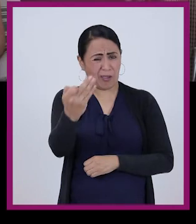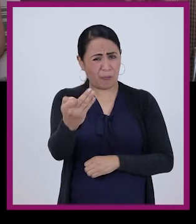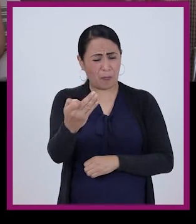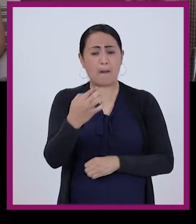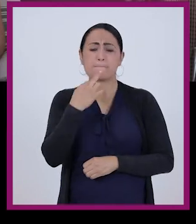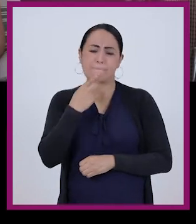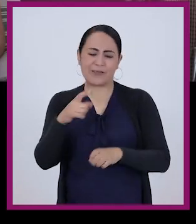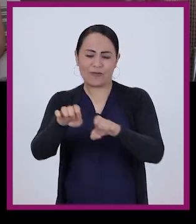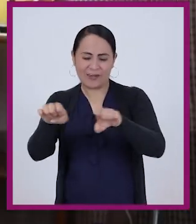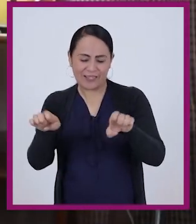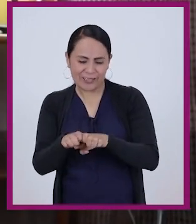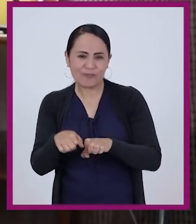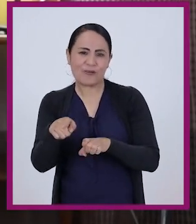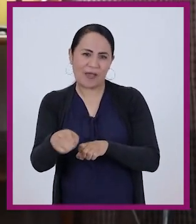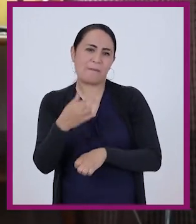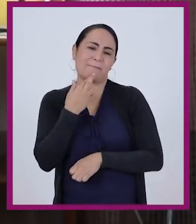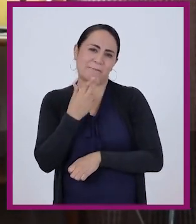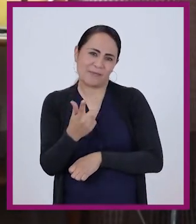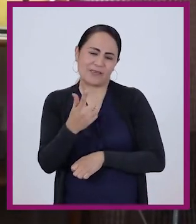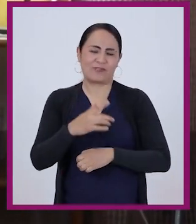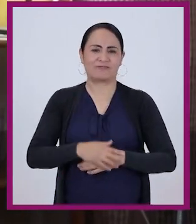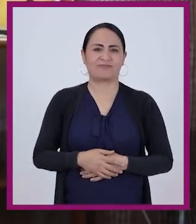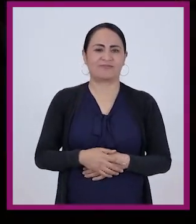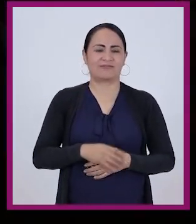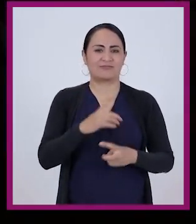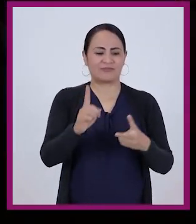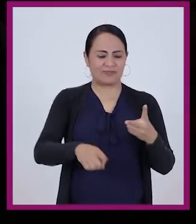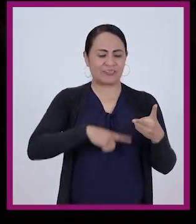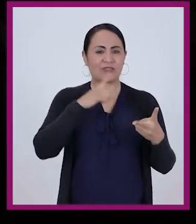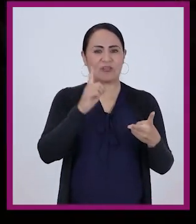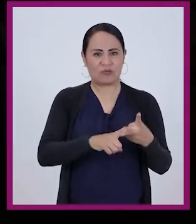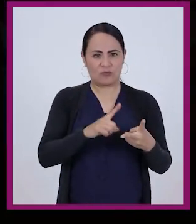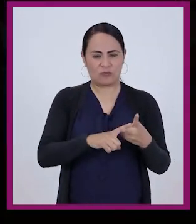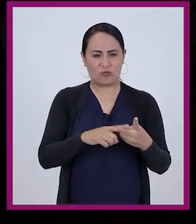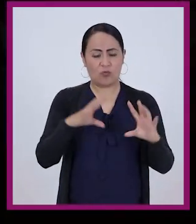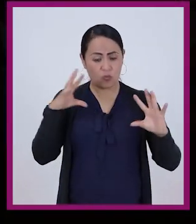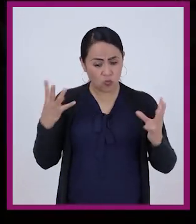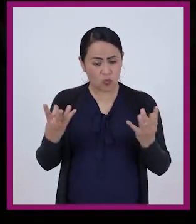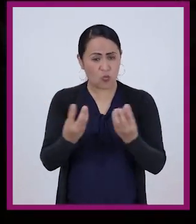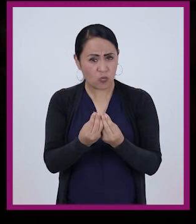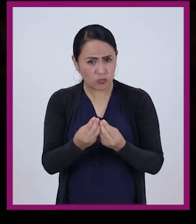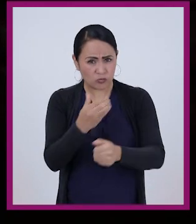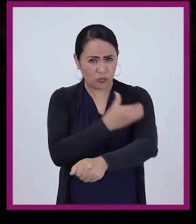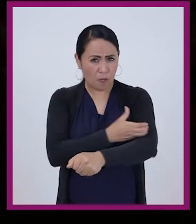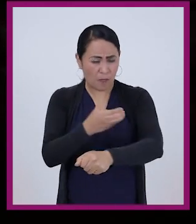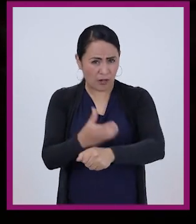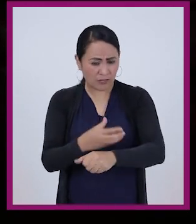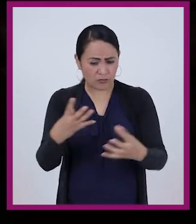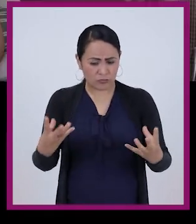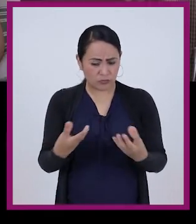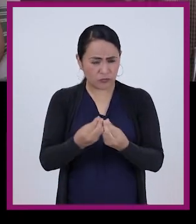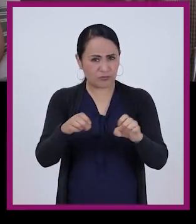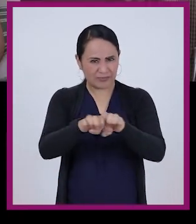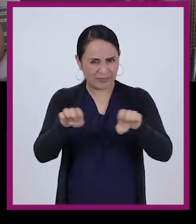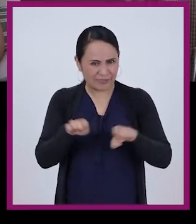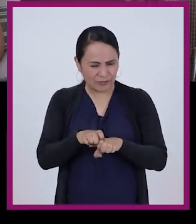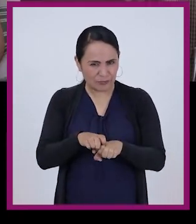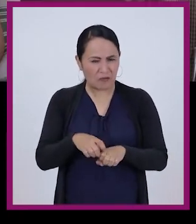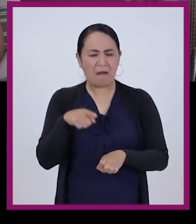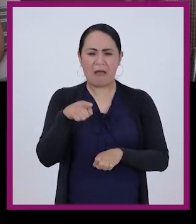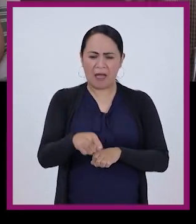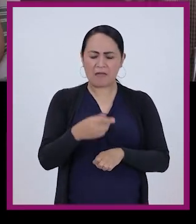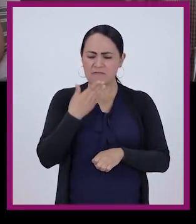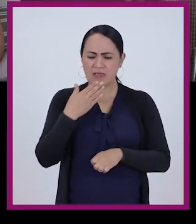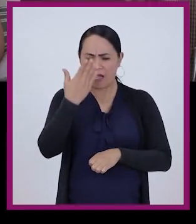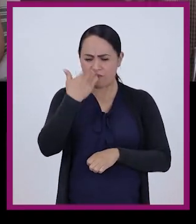nos llevaría mucho tiempo y agotamiento. Otro beneficio es la calidad de un trabajo en conjunto, porque suman